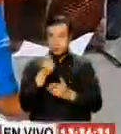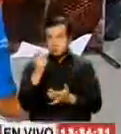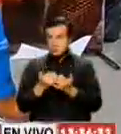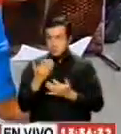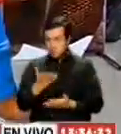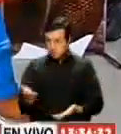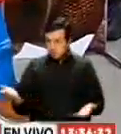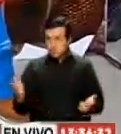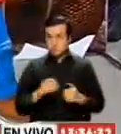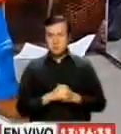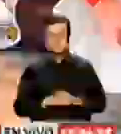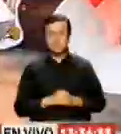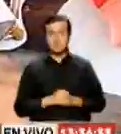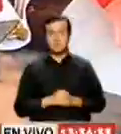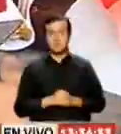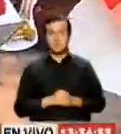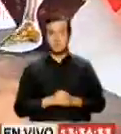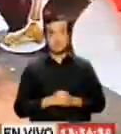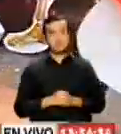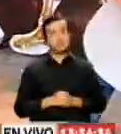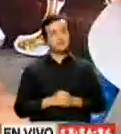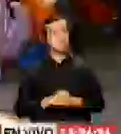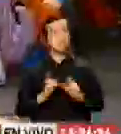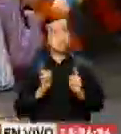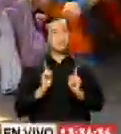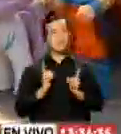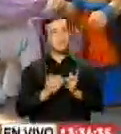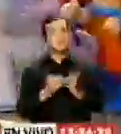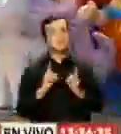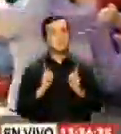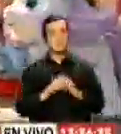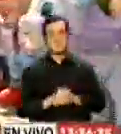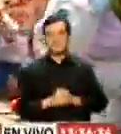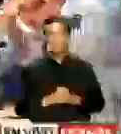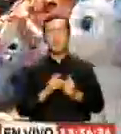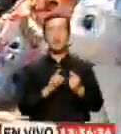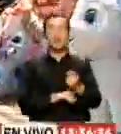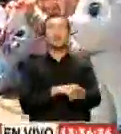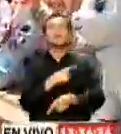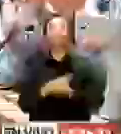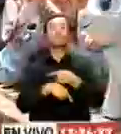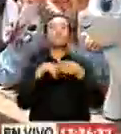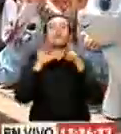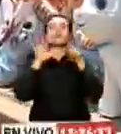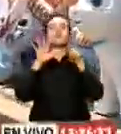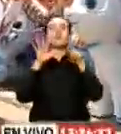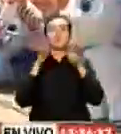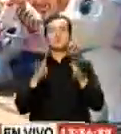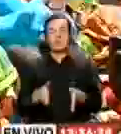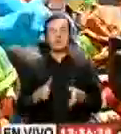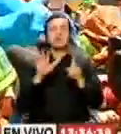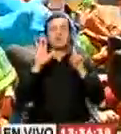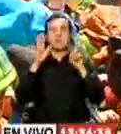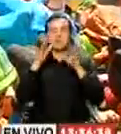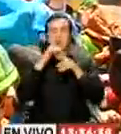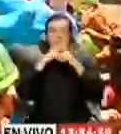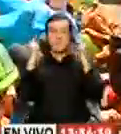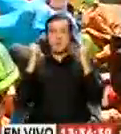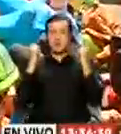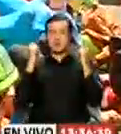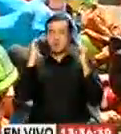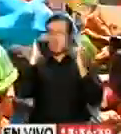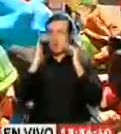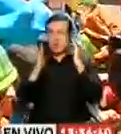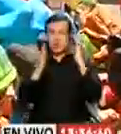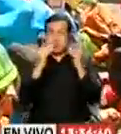¿lo quemara para fin de año? En realidad no. Es así como la tradicional 6 de marzo, conocida popularmente como la calle de los años